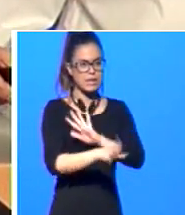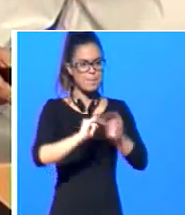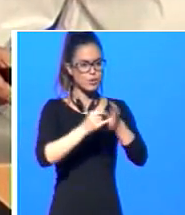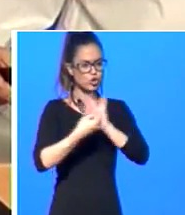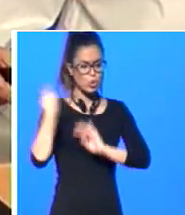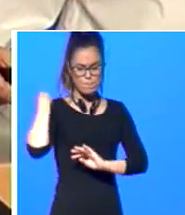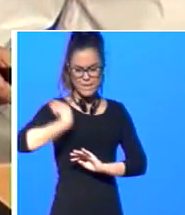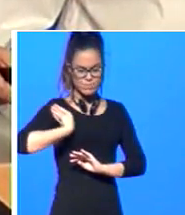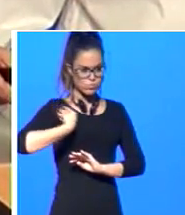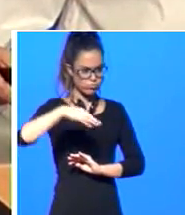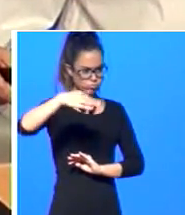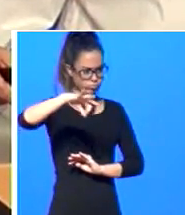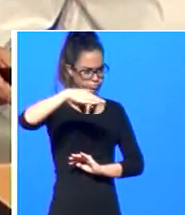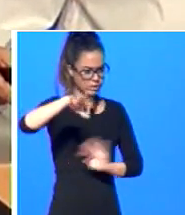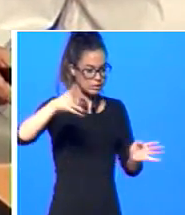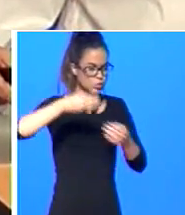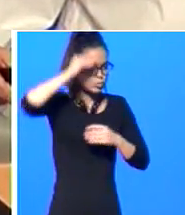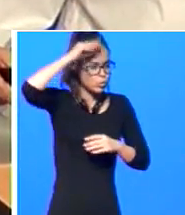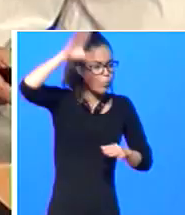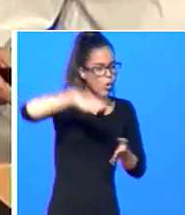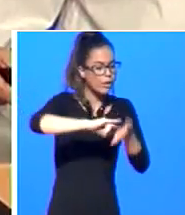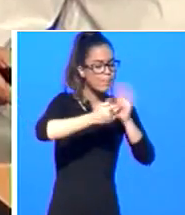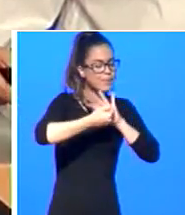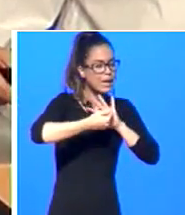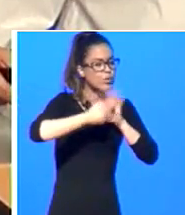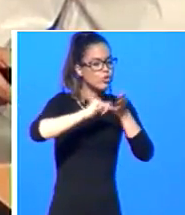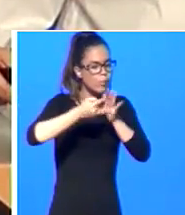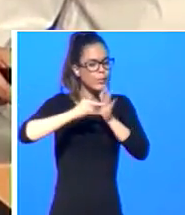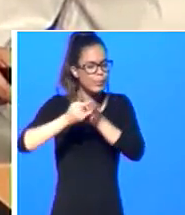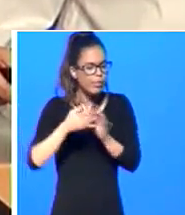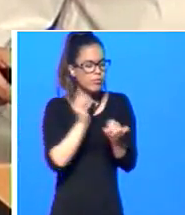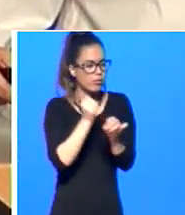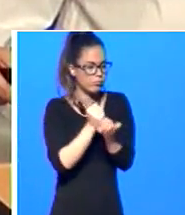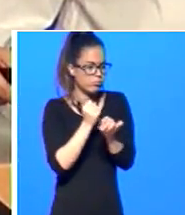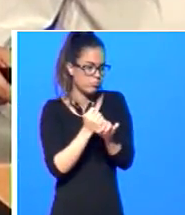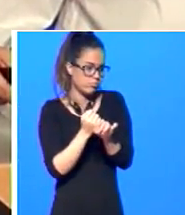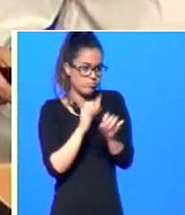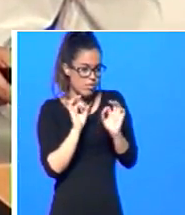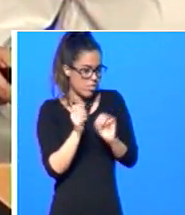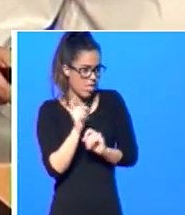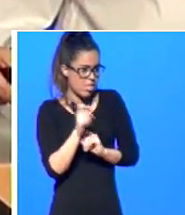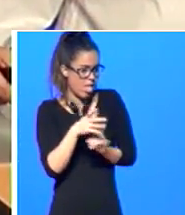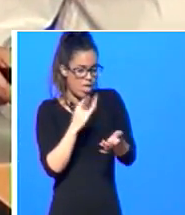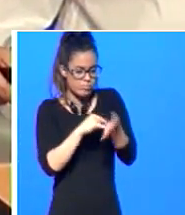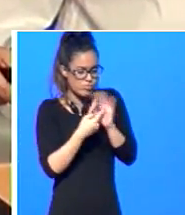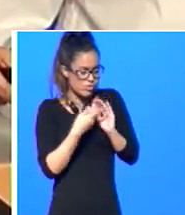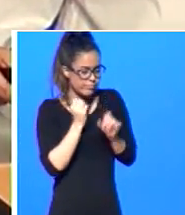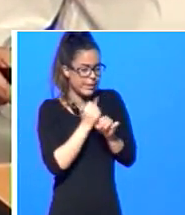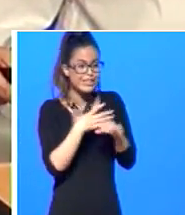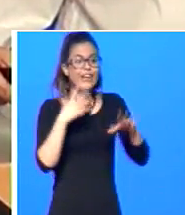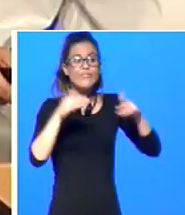eso supone que se trabaja por proyectos en el centro o en algunos aspectos se trabaja por proyectos. Todo el alumnado